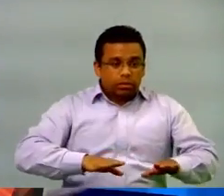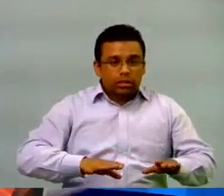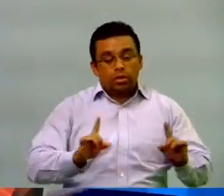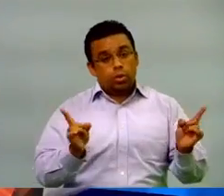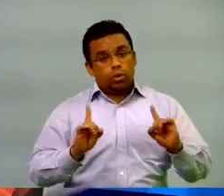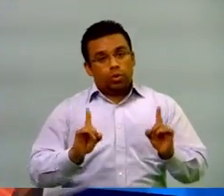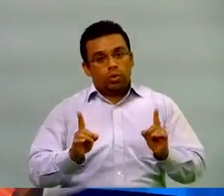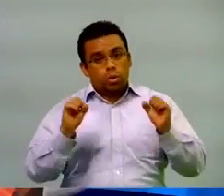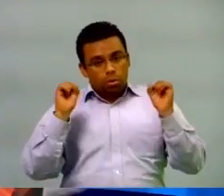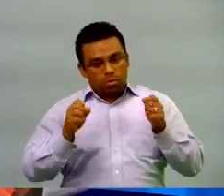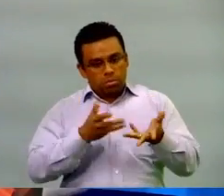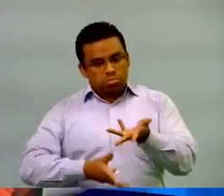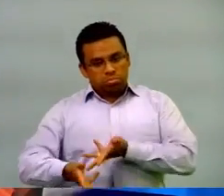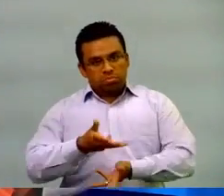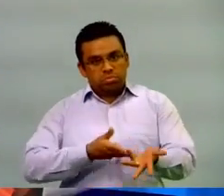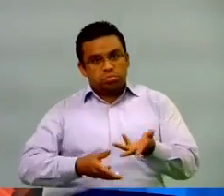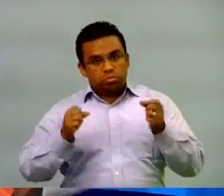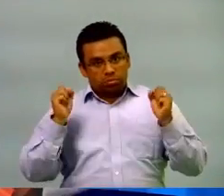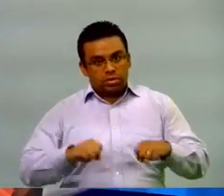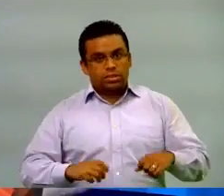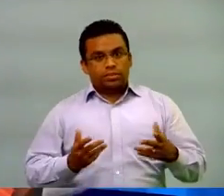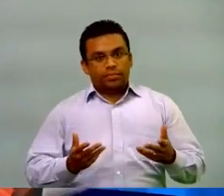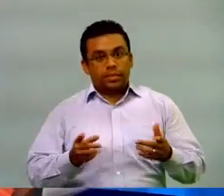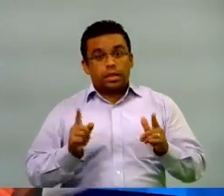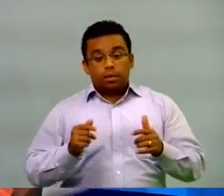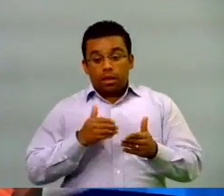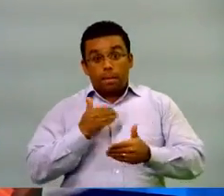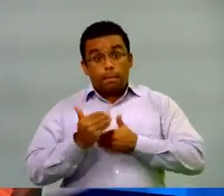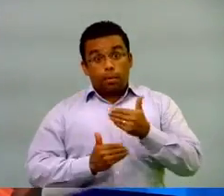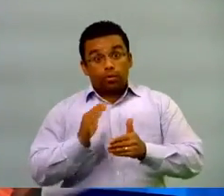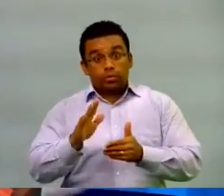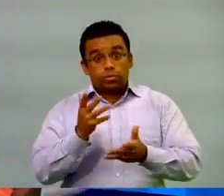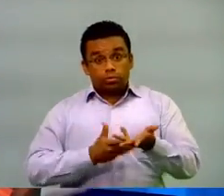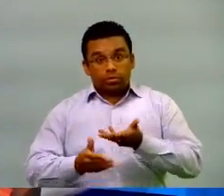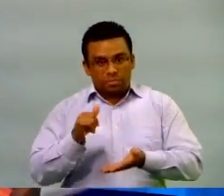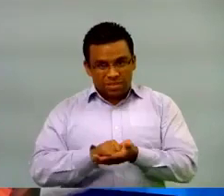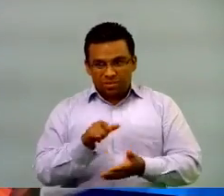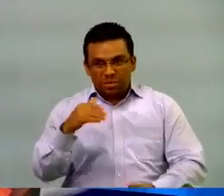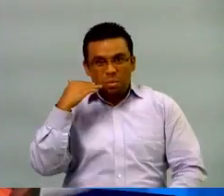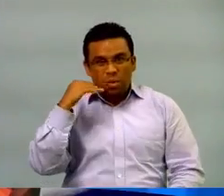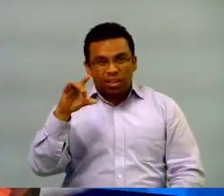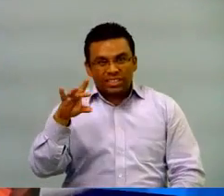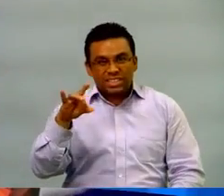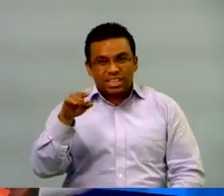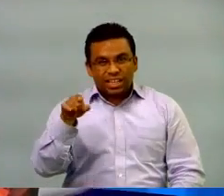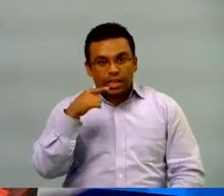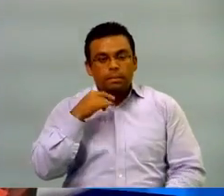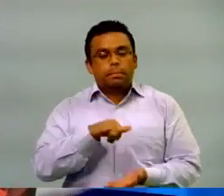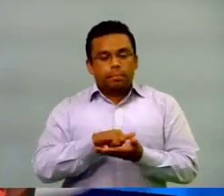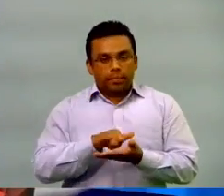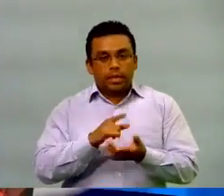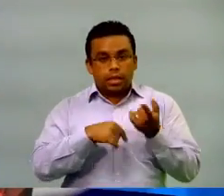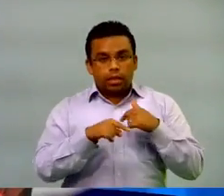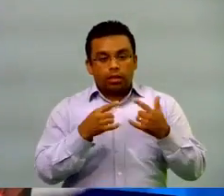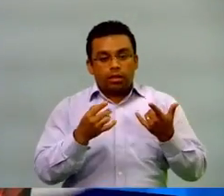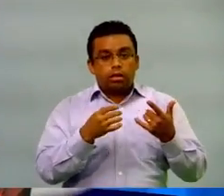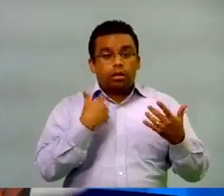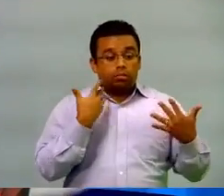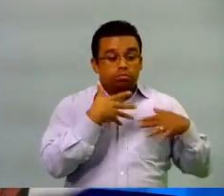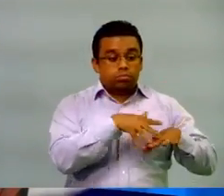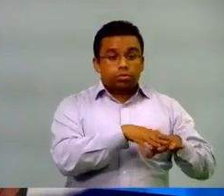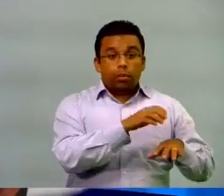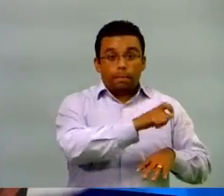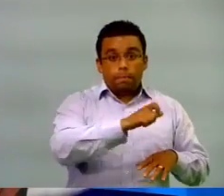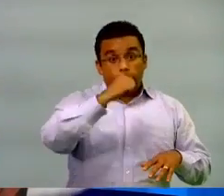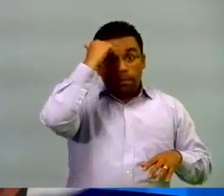ambientes. El hacer los procesos colaborativos, de lo que hablaba también algo Doménica, de poder hacer redes de conocimiento con los mismos